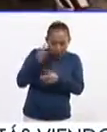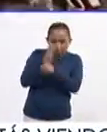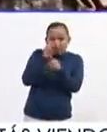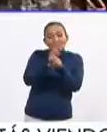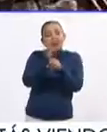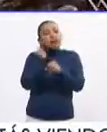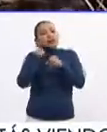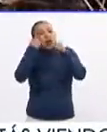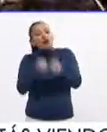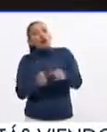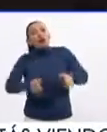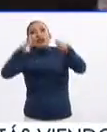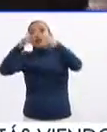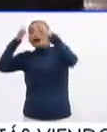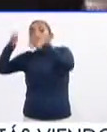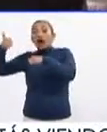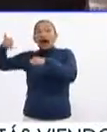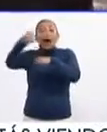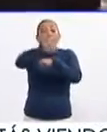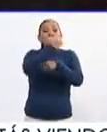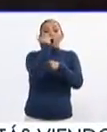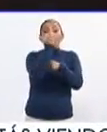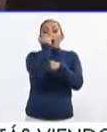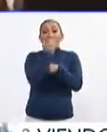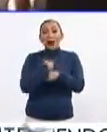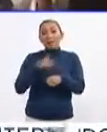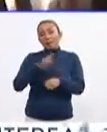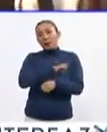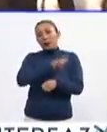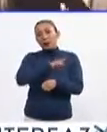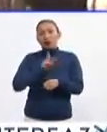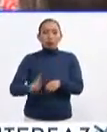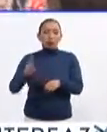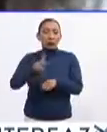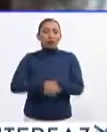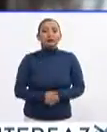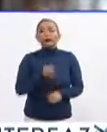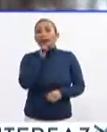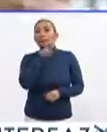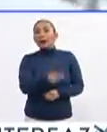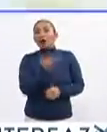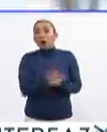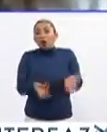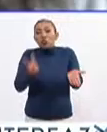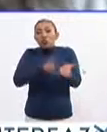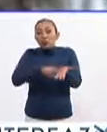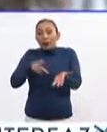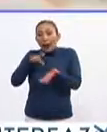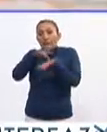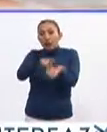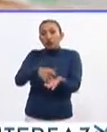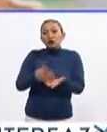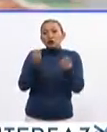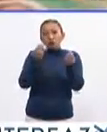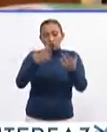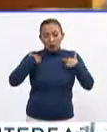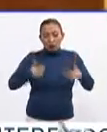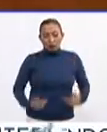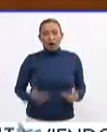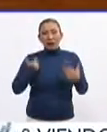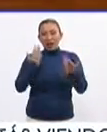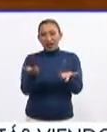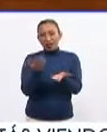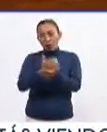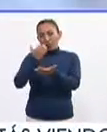de seguridad estructural en todos los planteles públicos y privados, además de duplicar el apoyo para útiles y uniformes